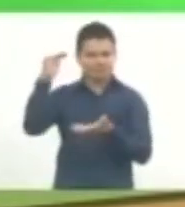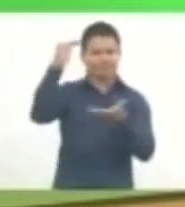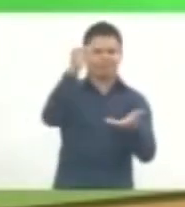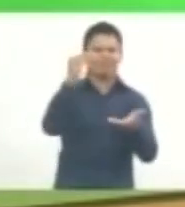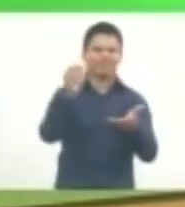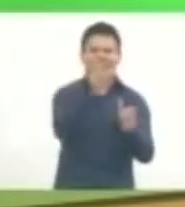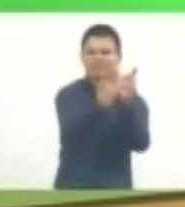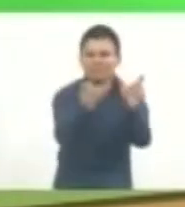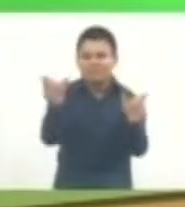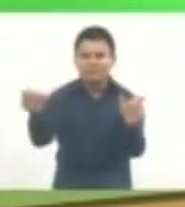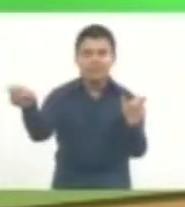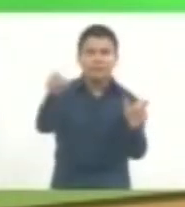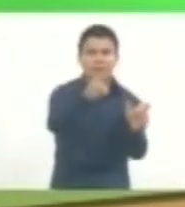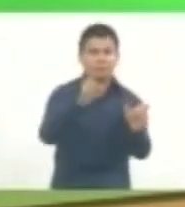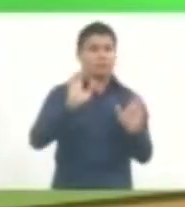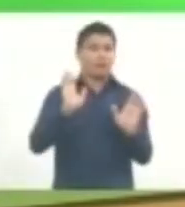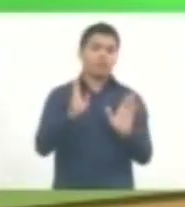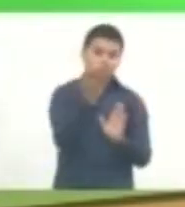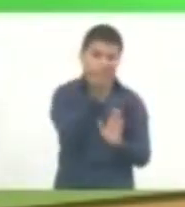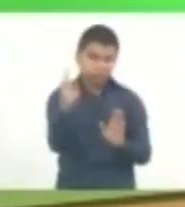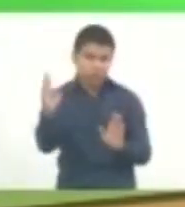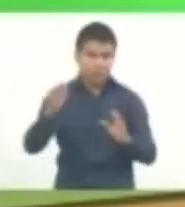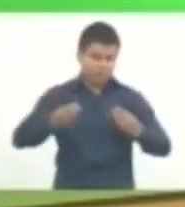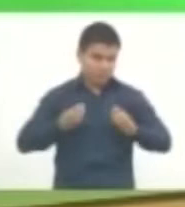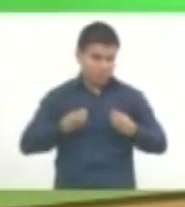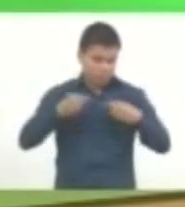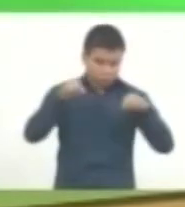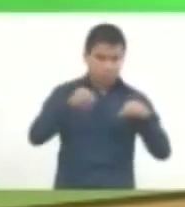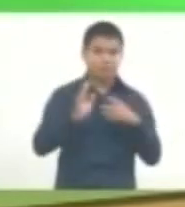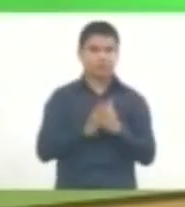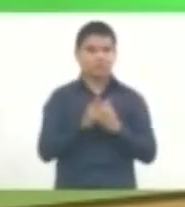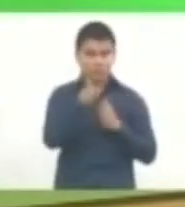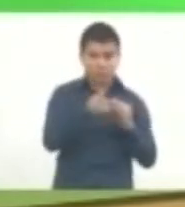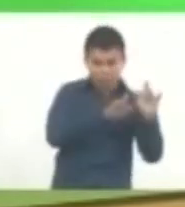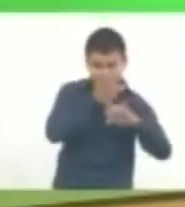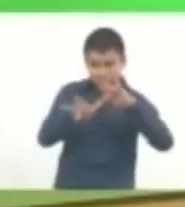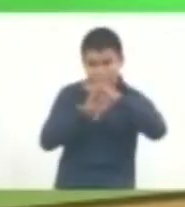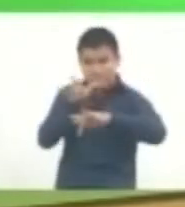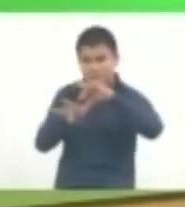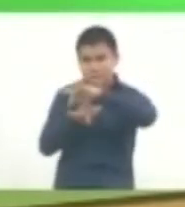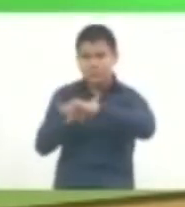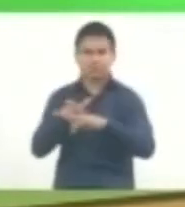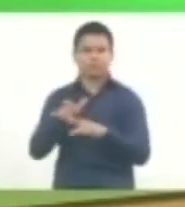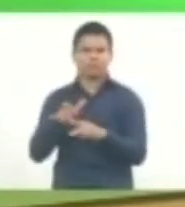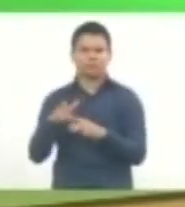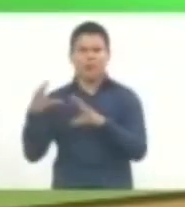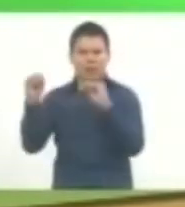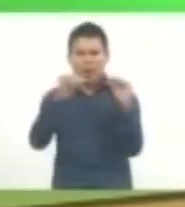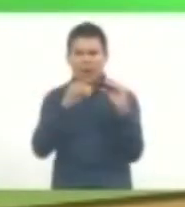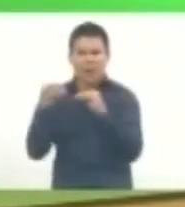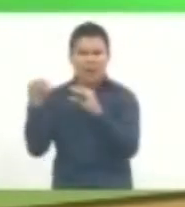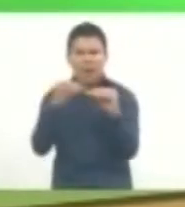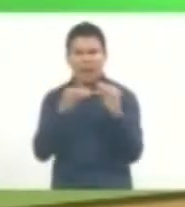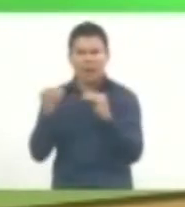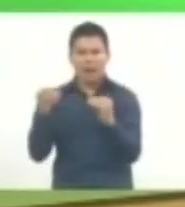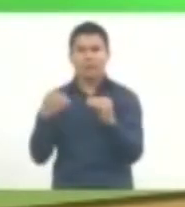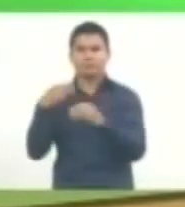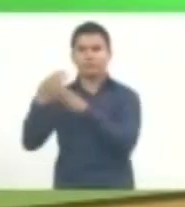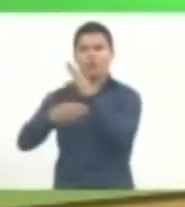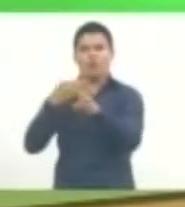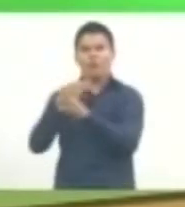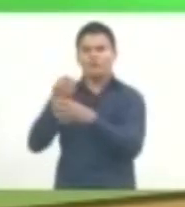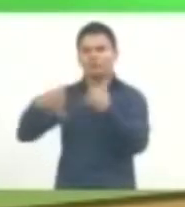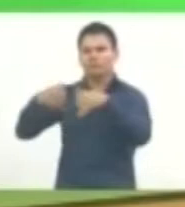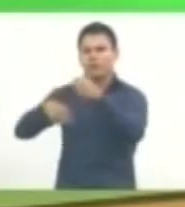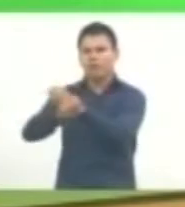esas personas. Si usted se encuentra en Barranquilla y desea asistir a la charla Hablemos de Fútbol con Vicente del Bosque, técnico español, campeón del mundo con